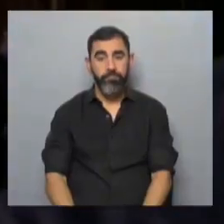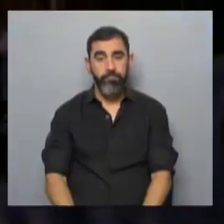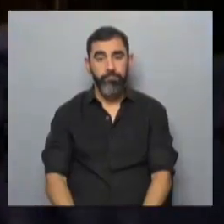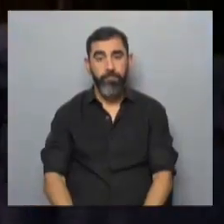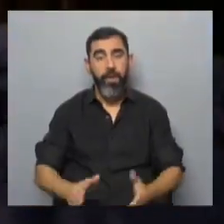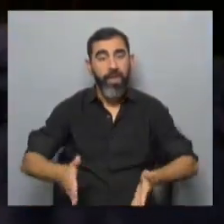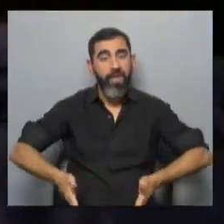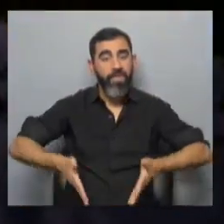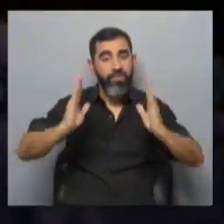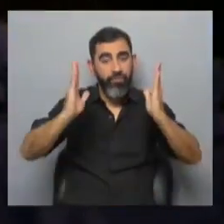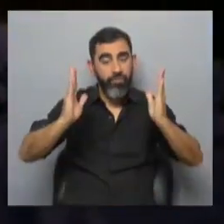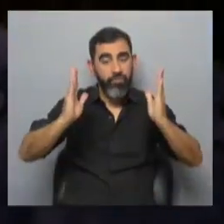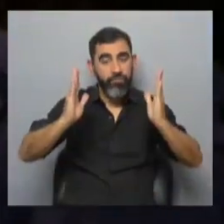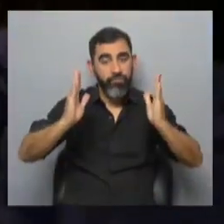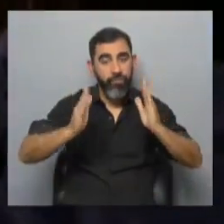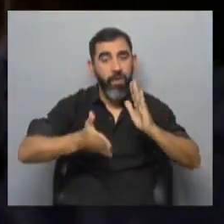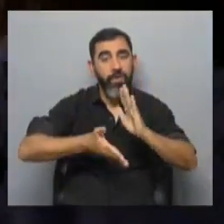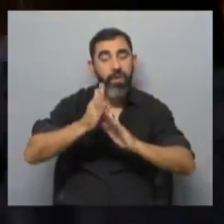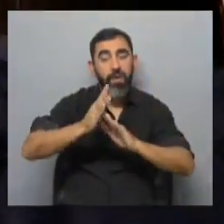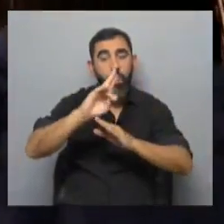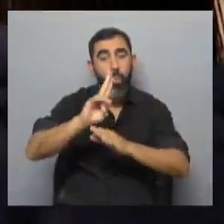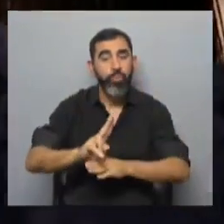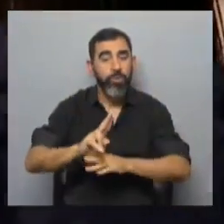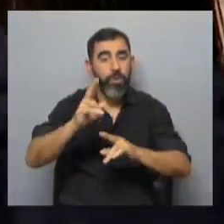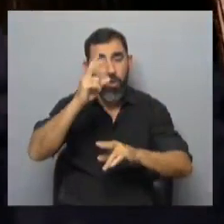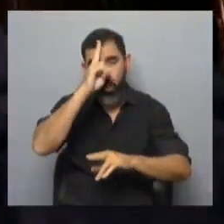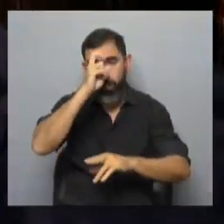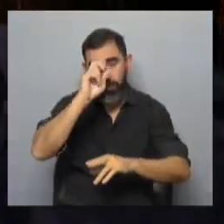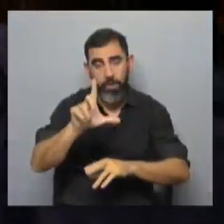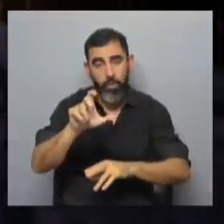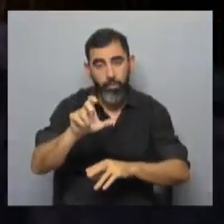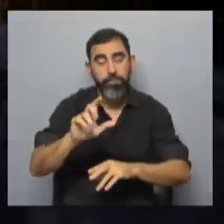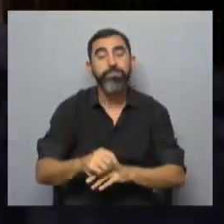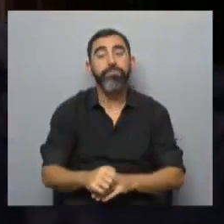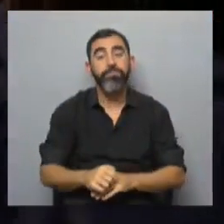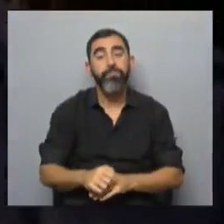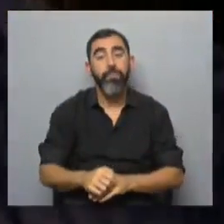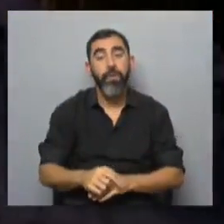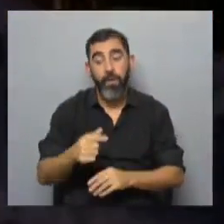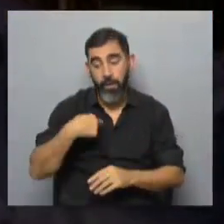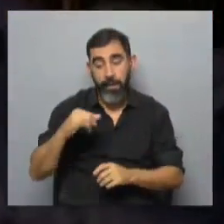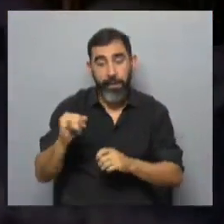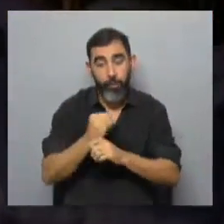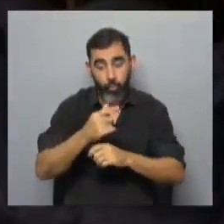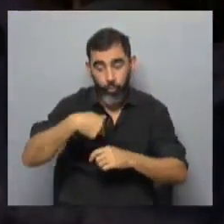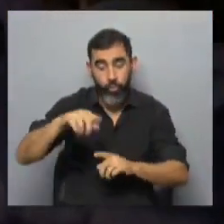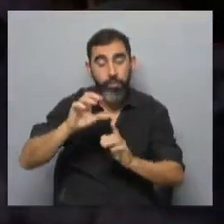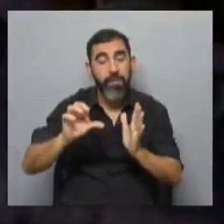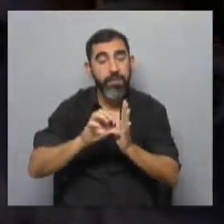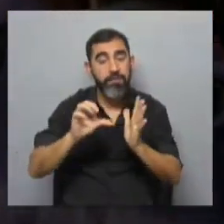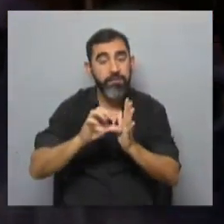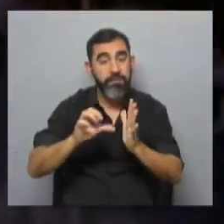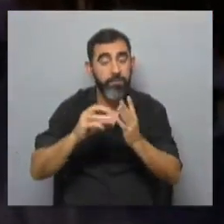El edificio justamente va a ser utilizado para los fines sanatoriales tanto de nuestra institución como del sistema,